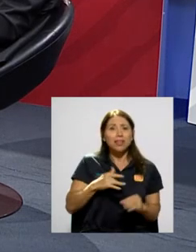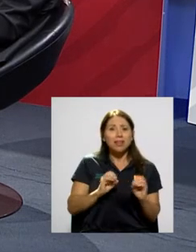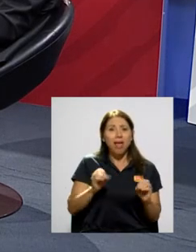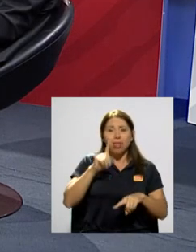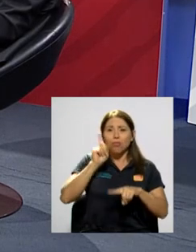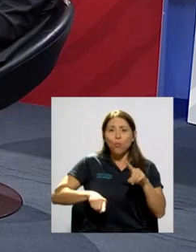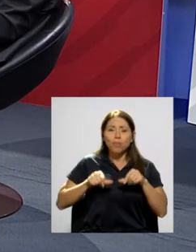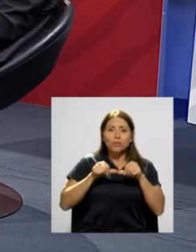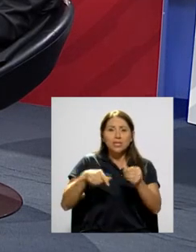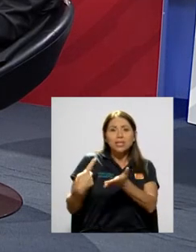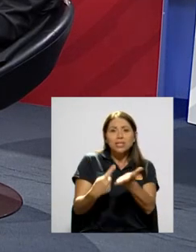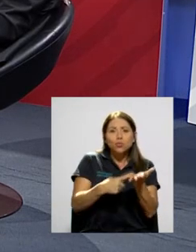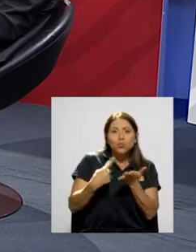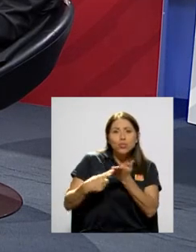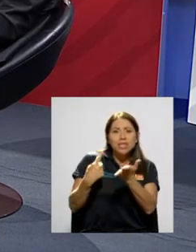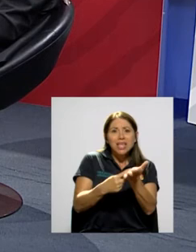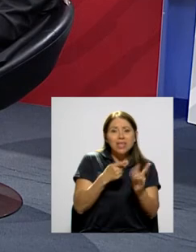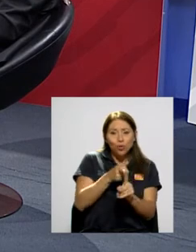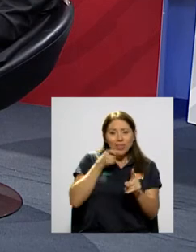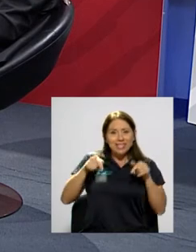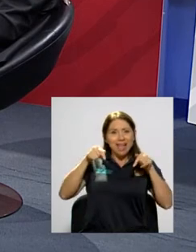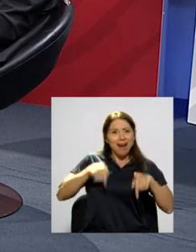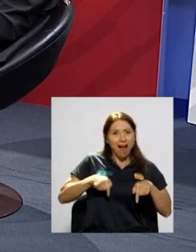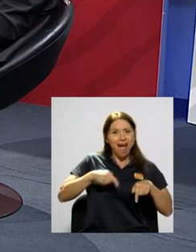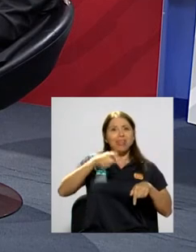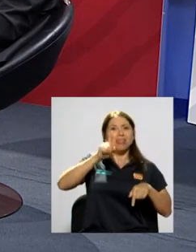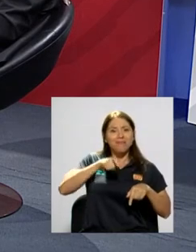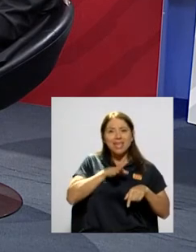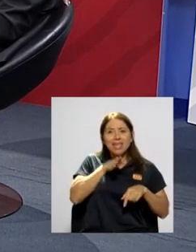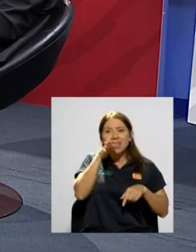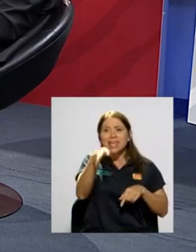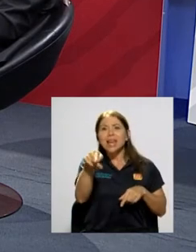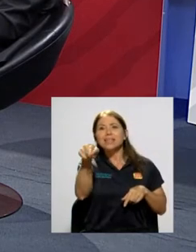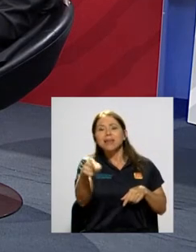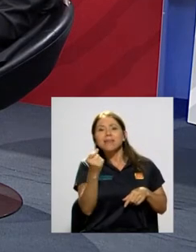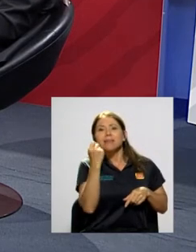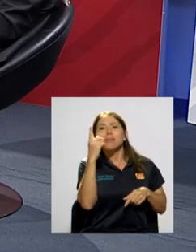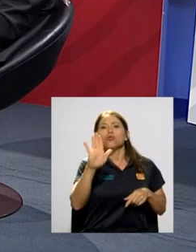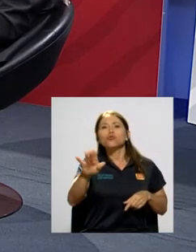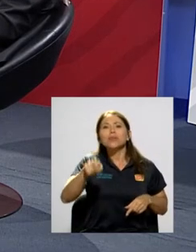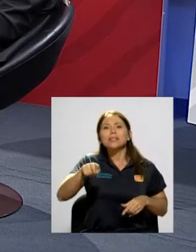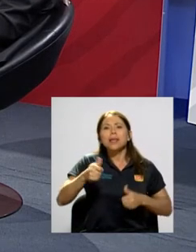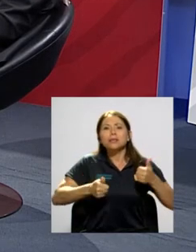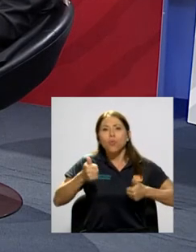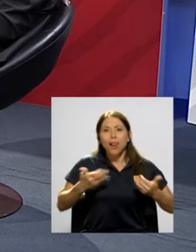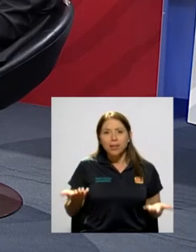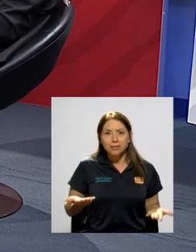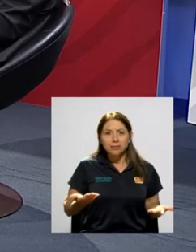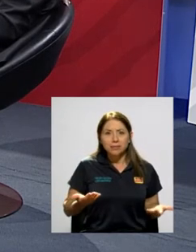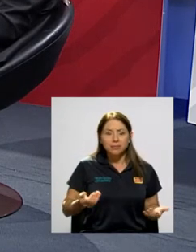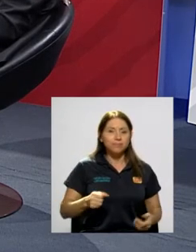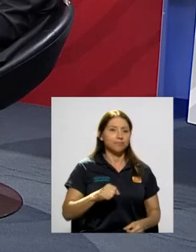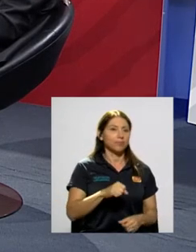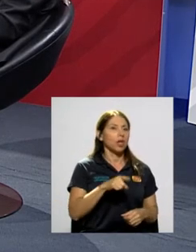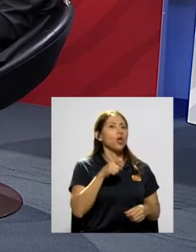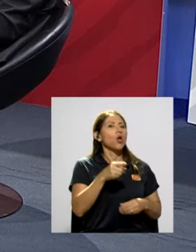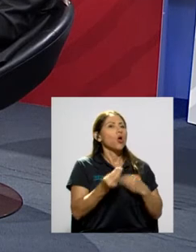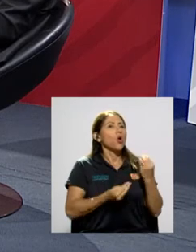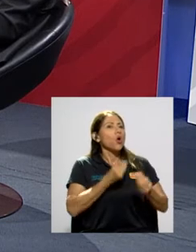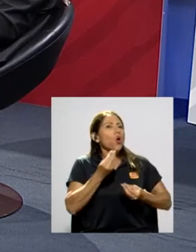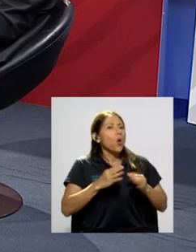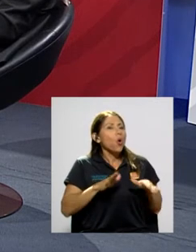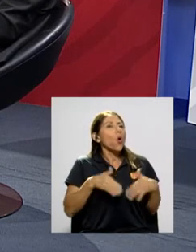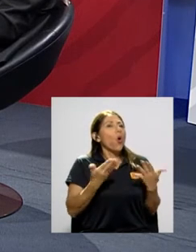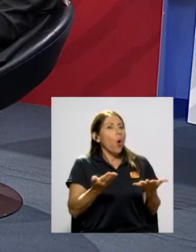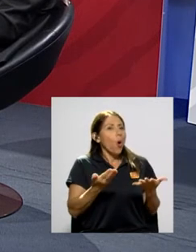les pasa desde acá, sino es yendo allá y entendiendo cuáles son las necesidades que tiene. Eso me imagino. ¿Cómo logró torcer el brazo